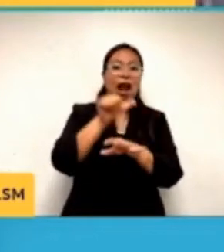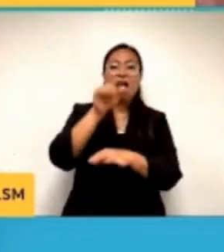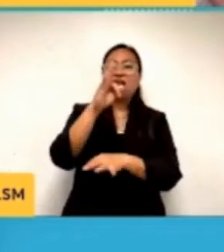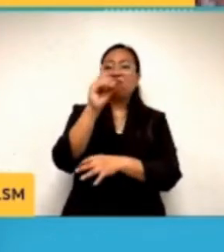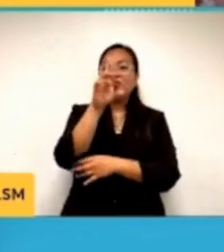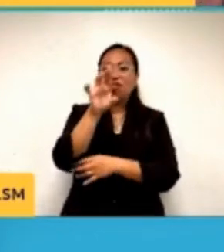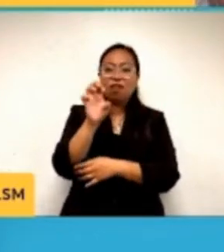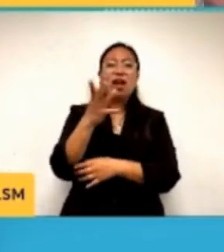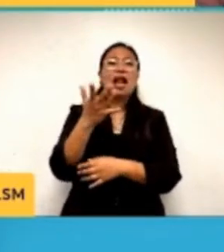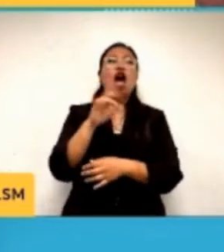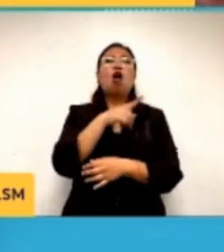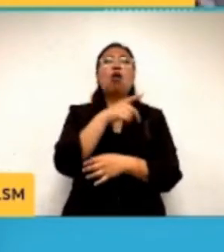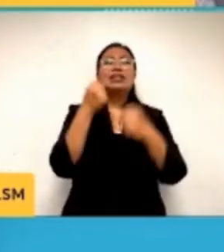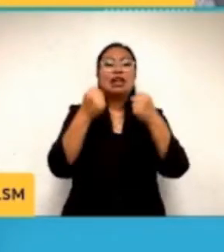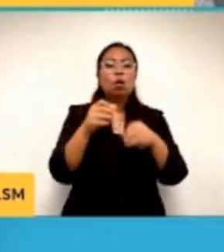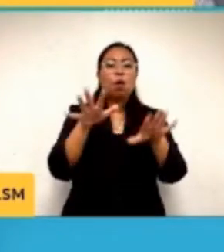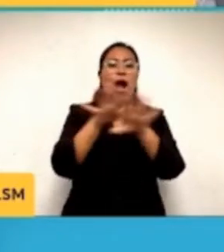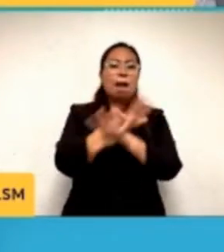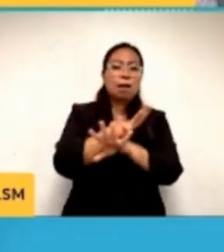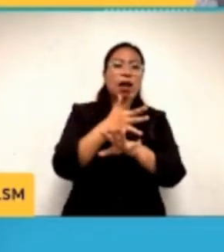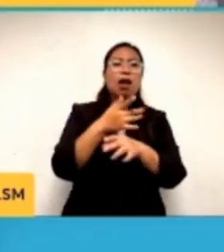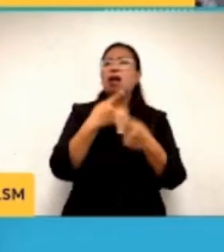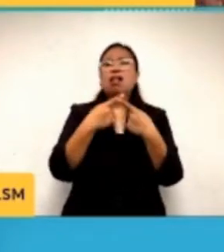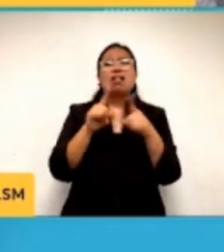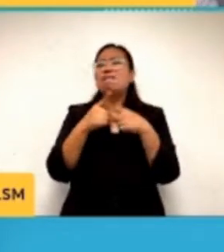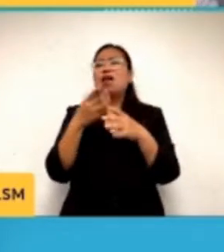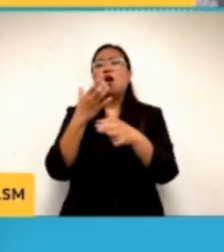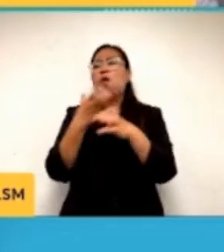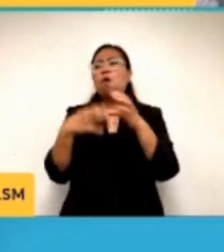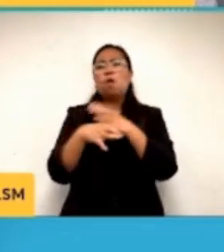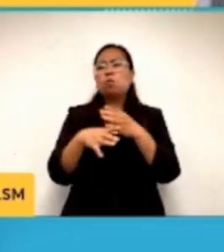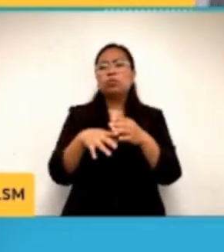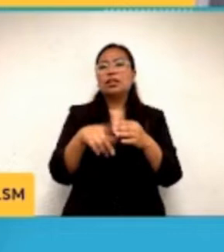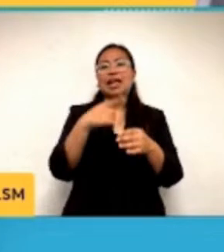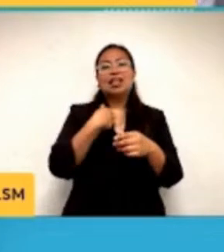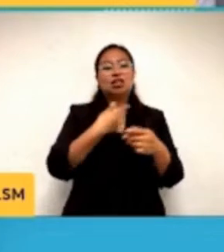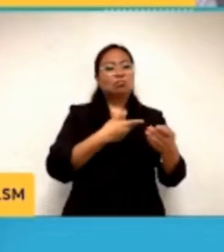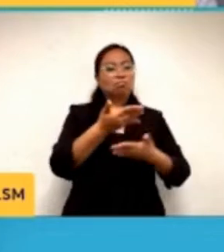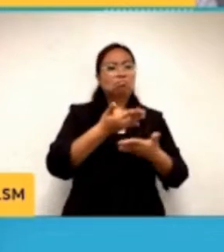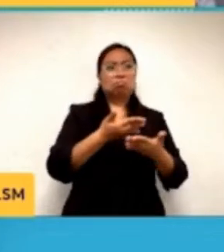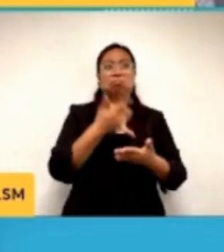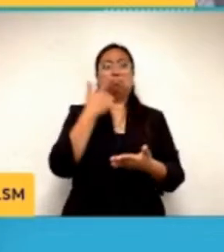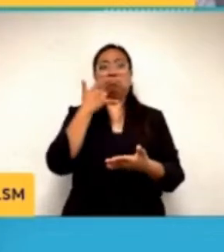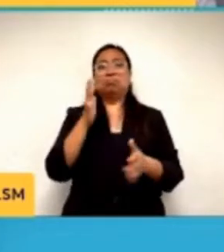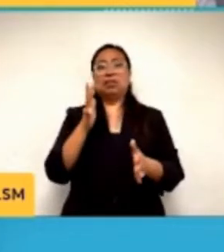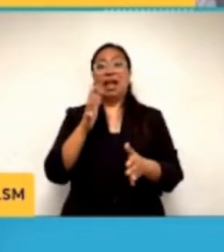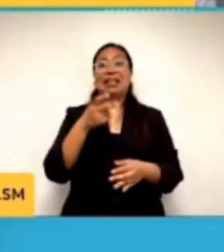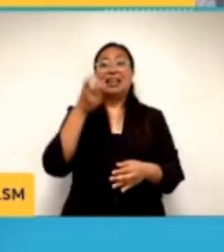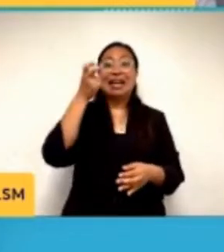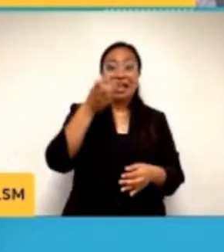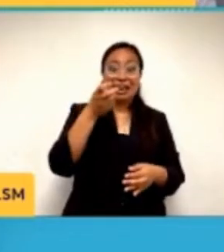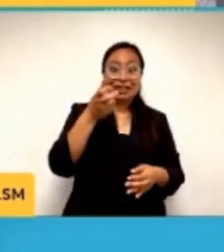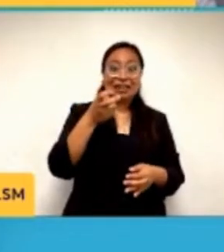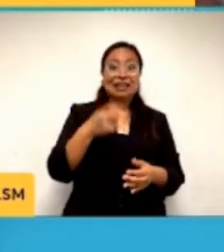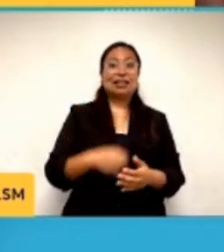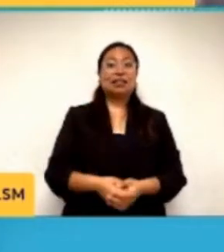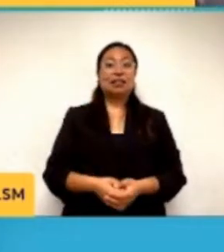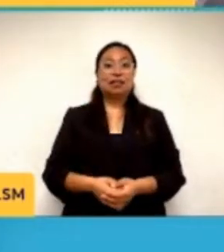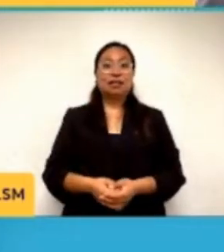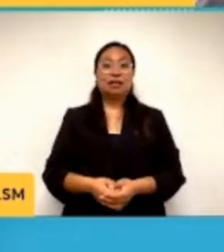seguro o cualquier favor por ahí que es muy, muy común. Entonces, el capital social se trata